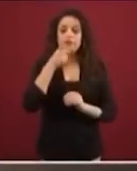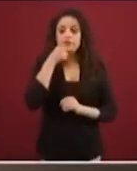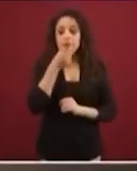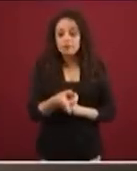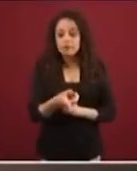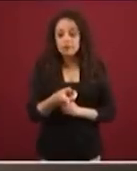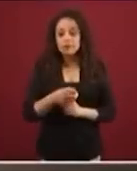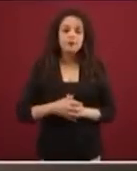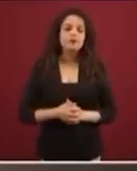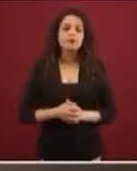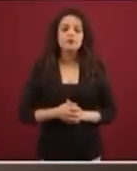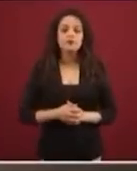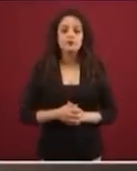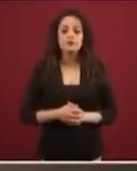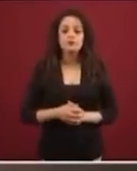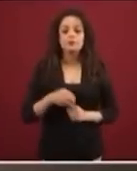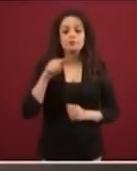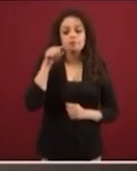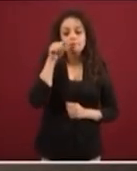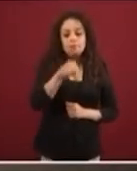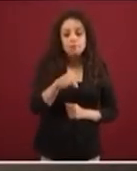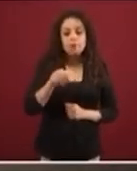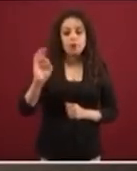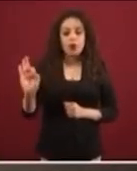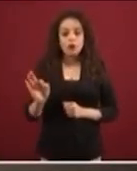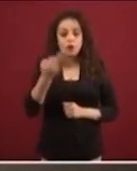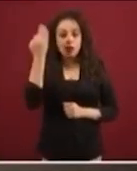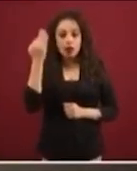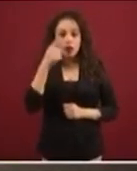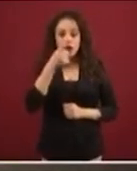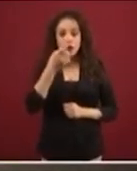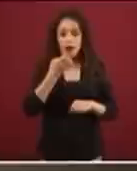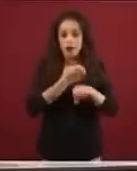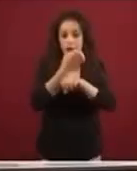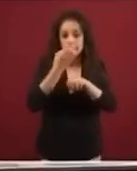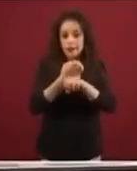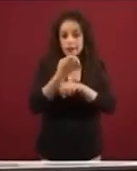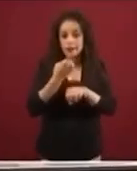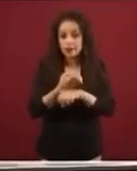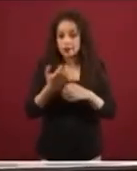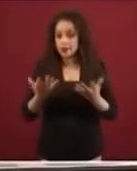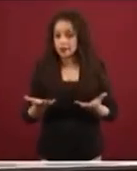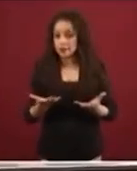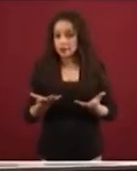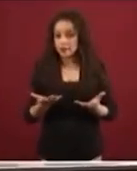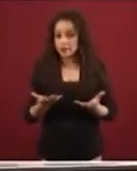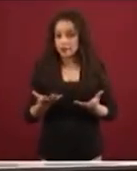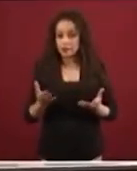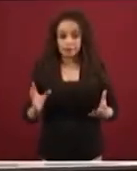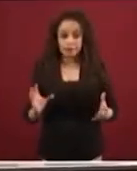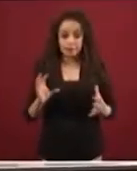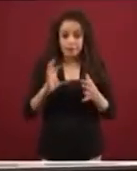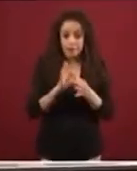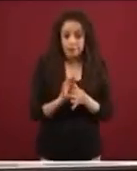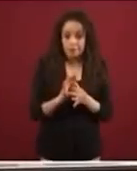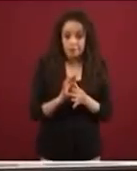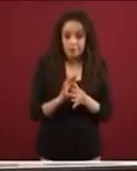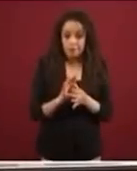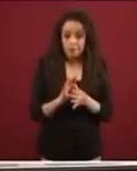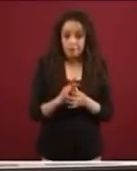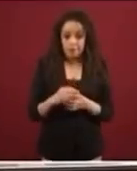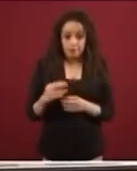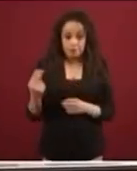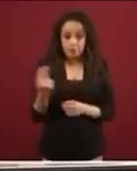concurrencia entre la Federación y los estados. Esto quiere decir, ambos somos partícipes